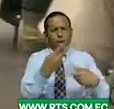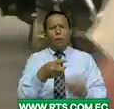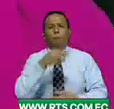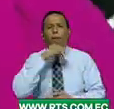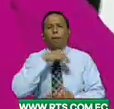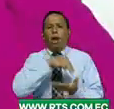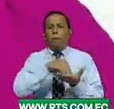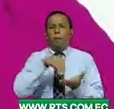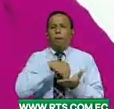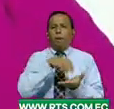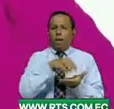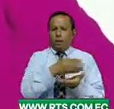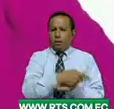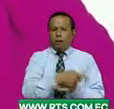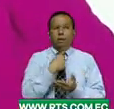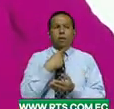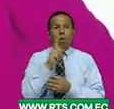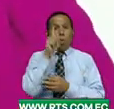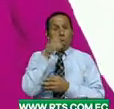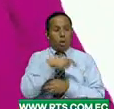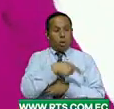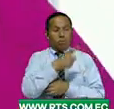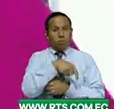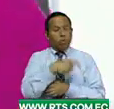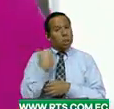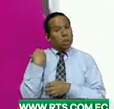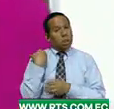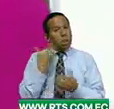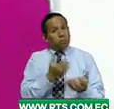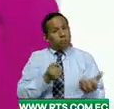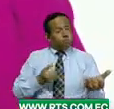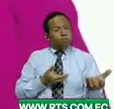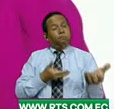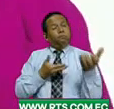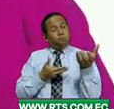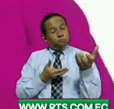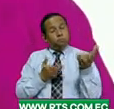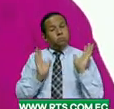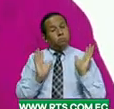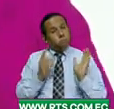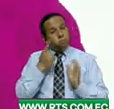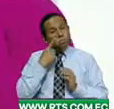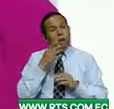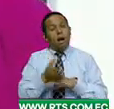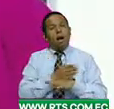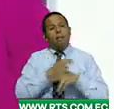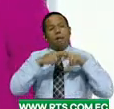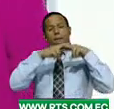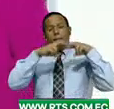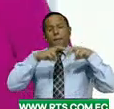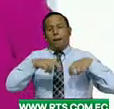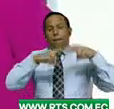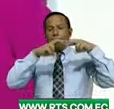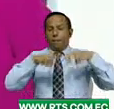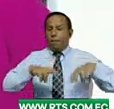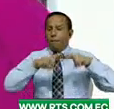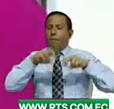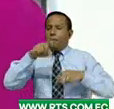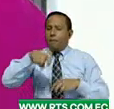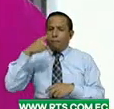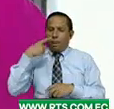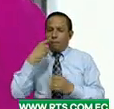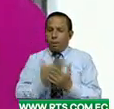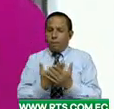Manabí. Uno con el tema del fusil, que no se descarta que esté involucrado en la muerte, pero hay que hacer muchas pericias para determinar si ese fusil participó o no en esa escena. Y